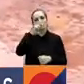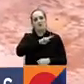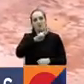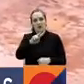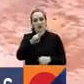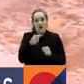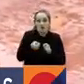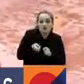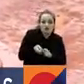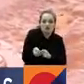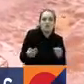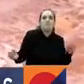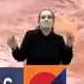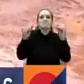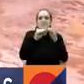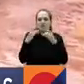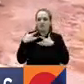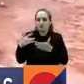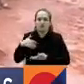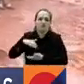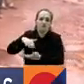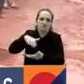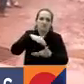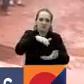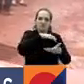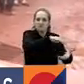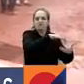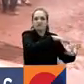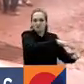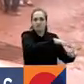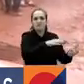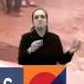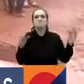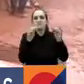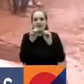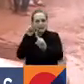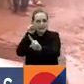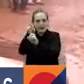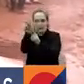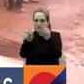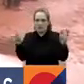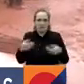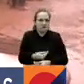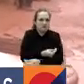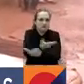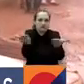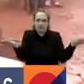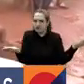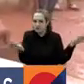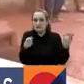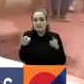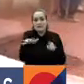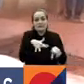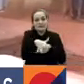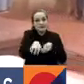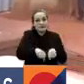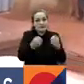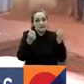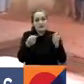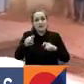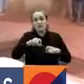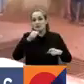próximas horas se espera que lleguen aquí a la zona afectada para ser entregadas directamente a las personas que han resultado afectadas y